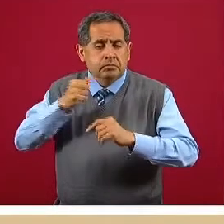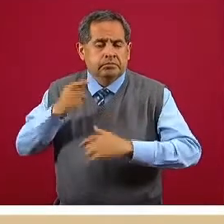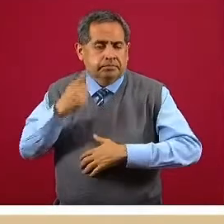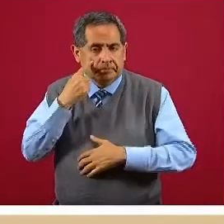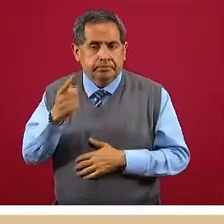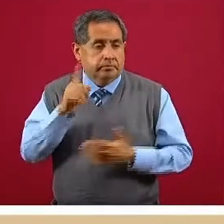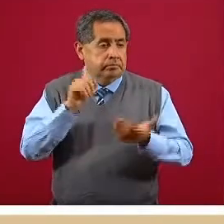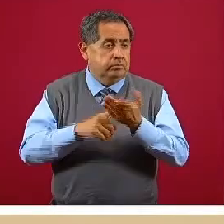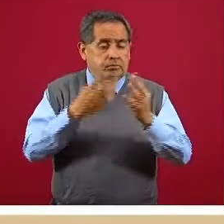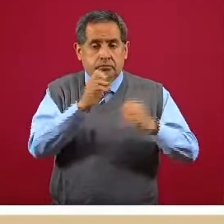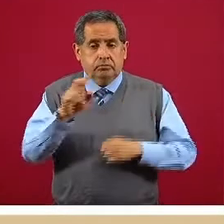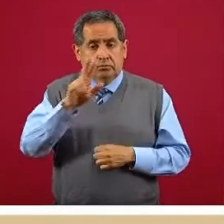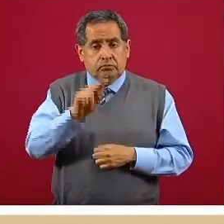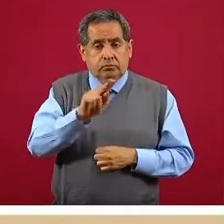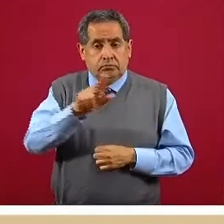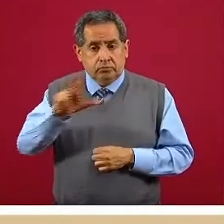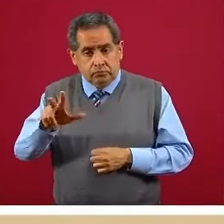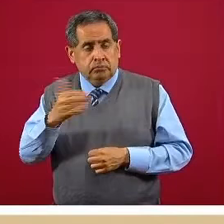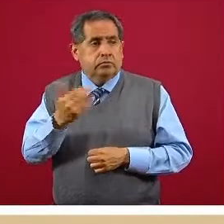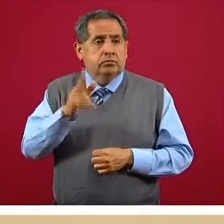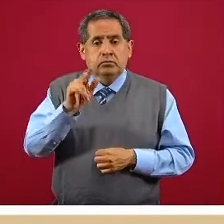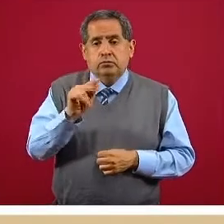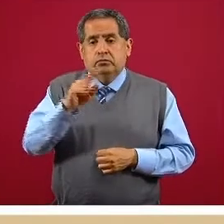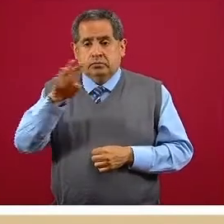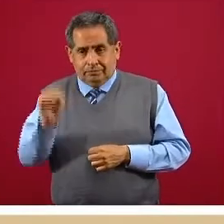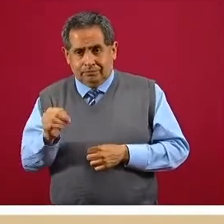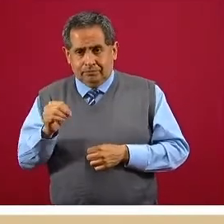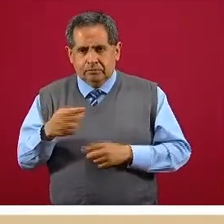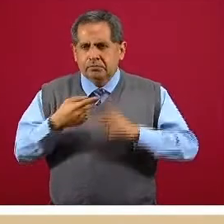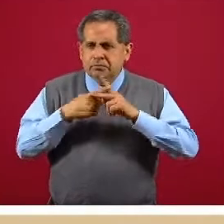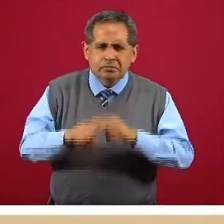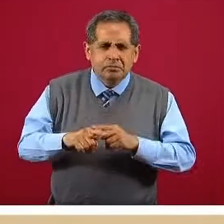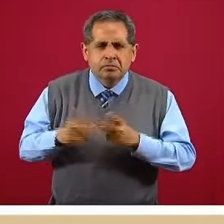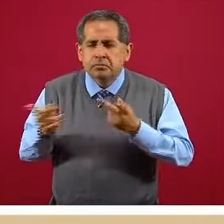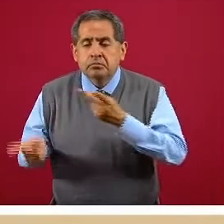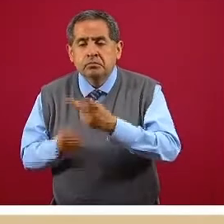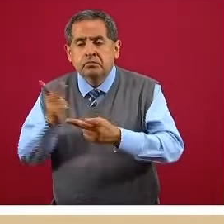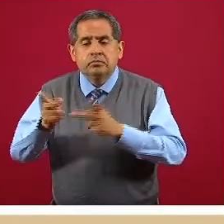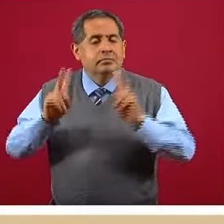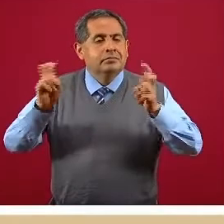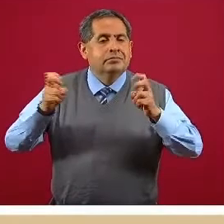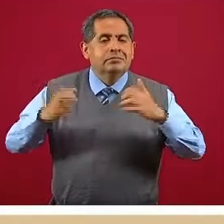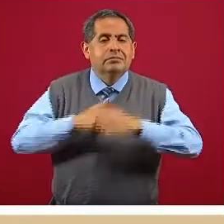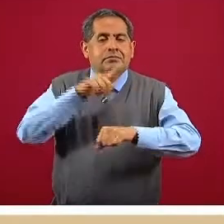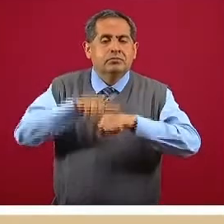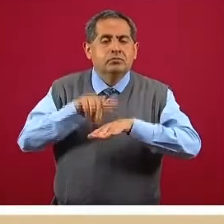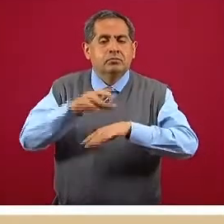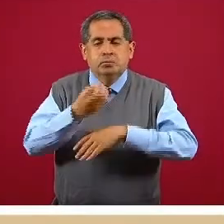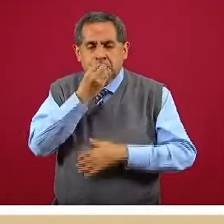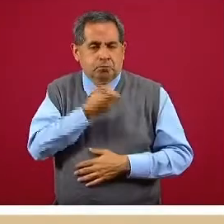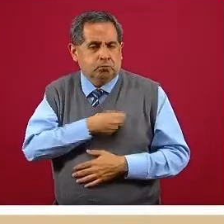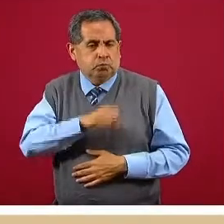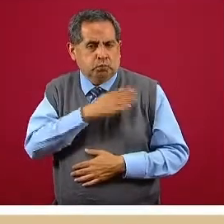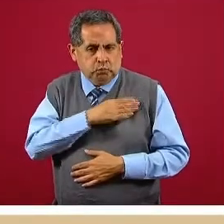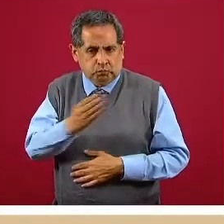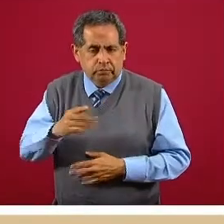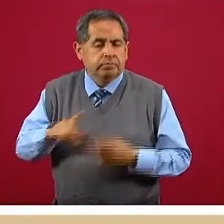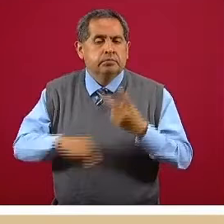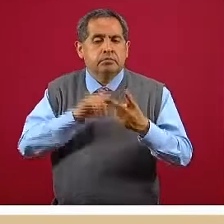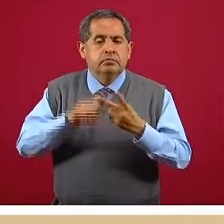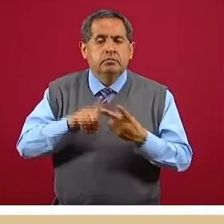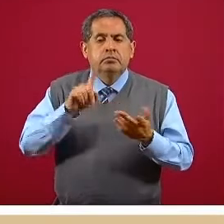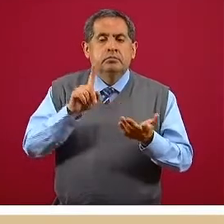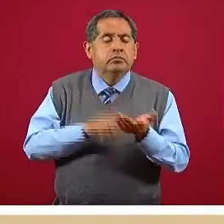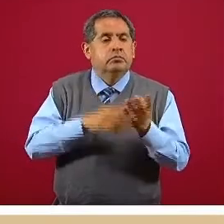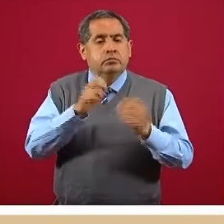en 1988 y en 99 realizamos la Encuesta Nacional de Nutrición, y en el